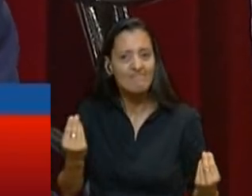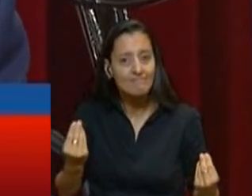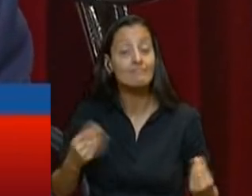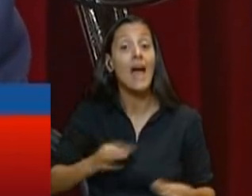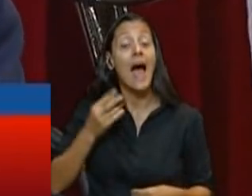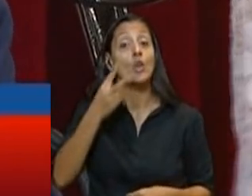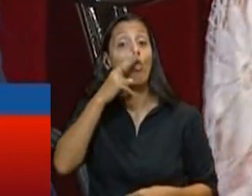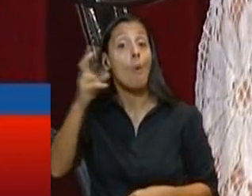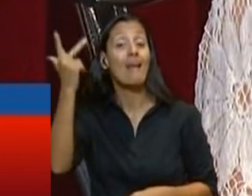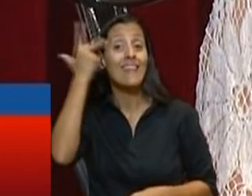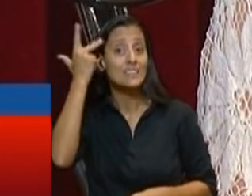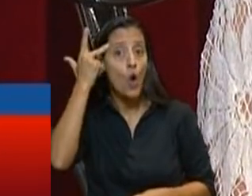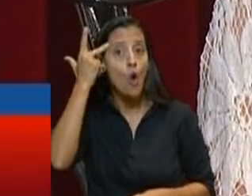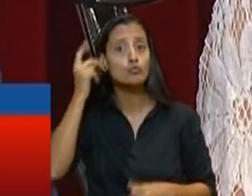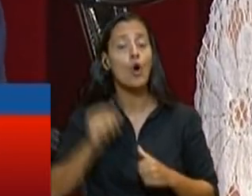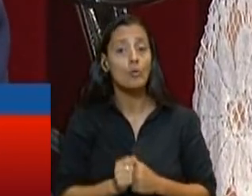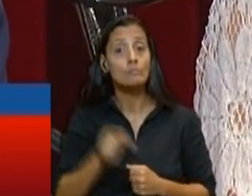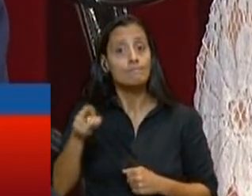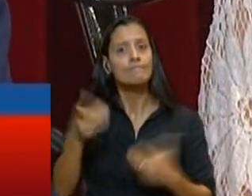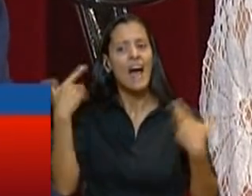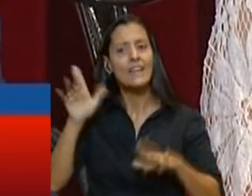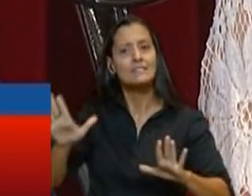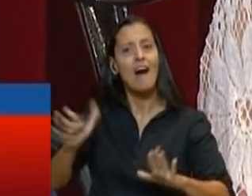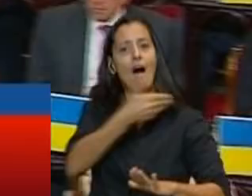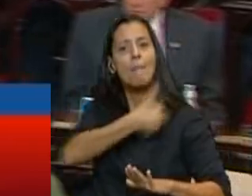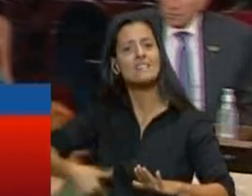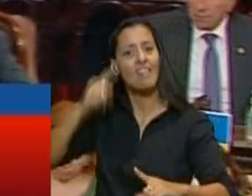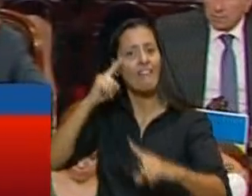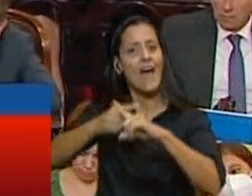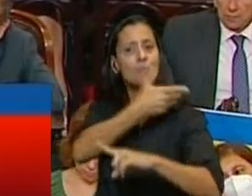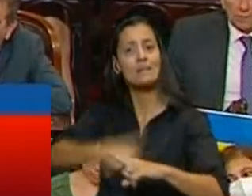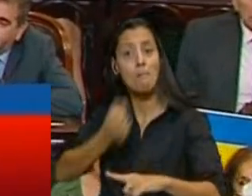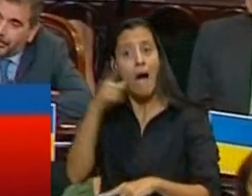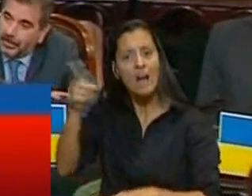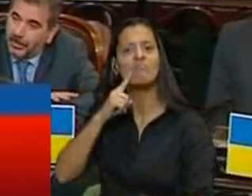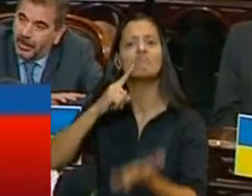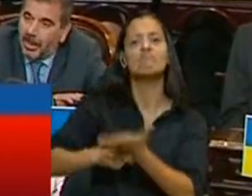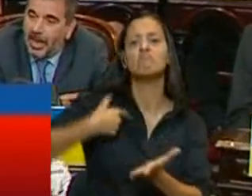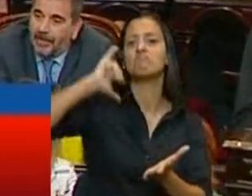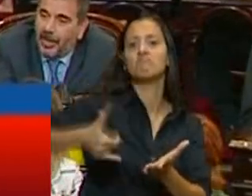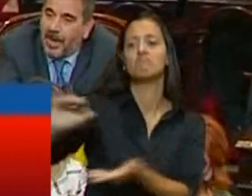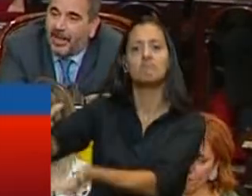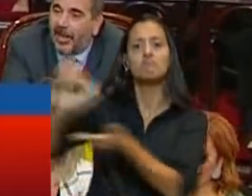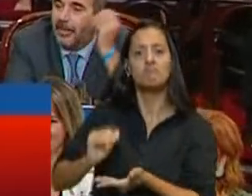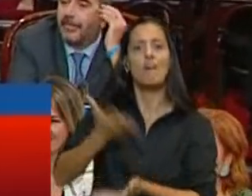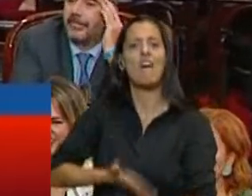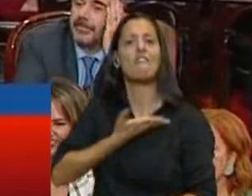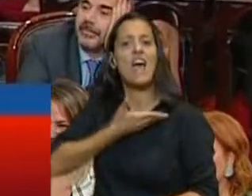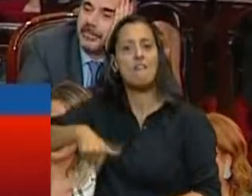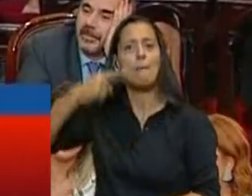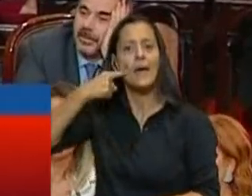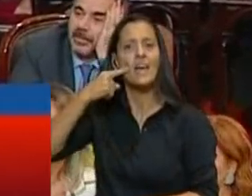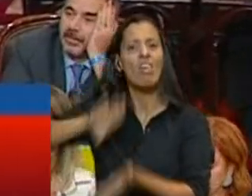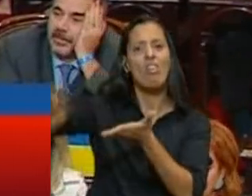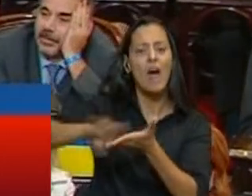En el año 2018, el entonces presidente Mauricio Macri decidió endeudar a la Argentina con el Fondo Monetario Internacional